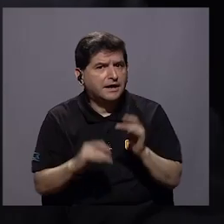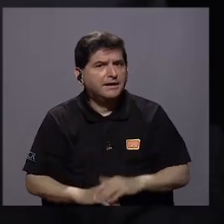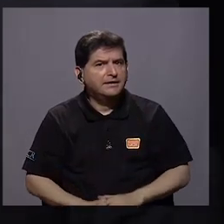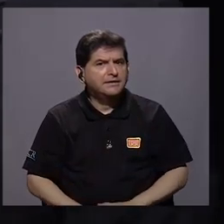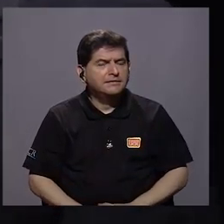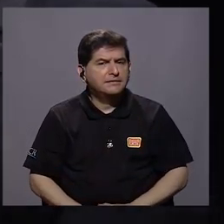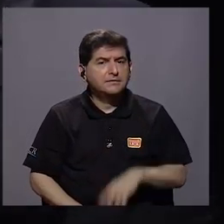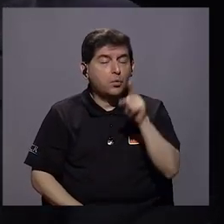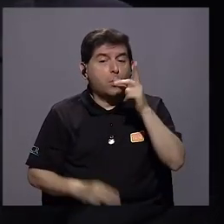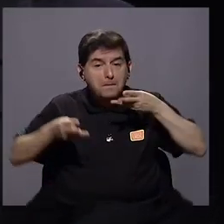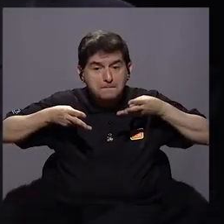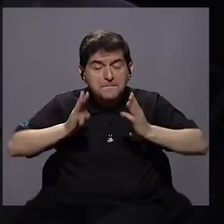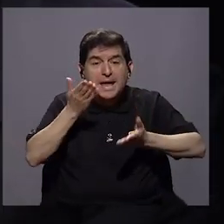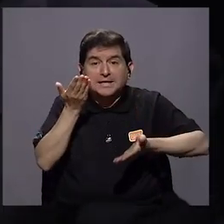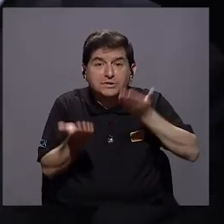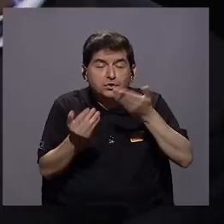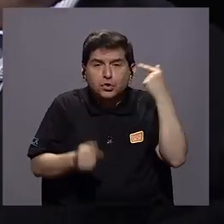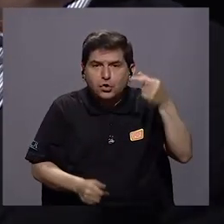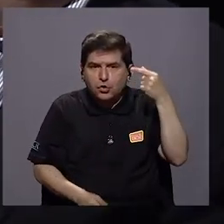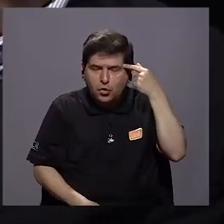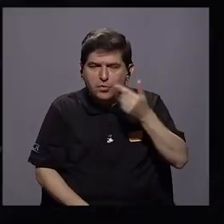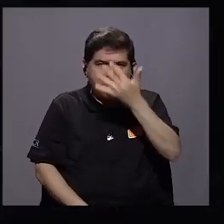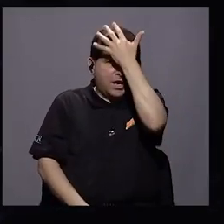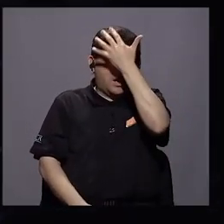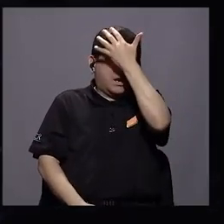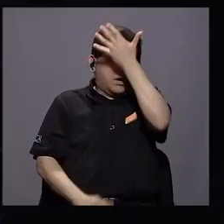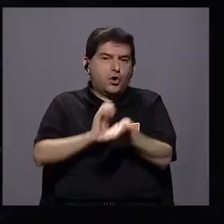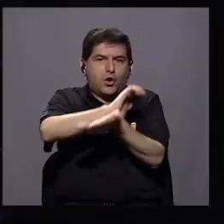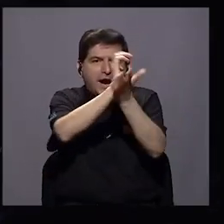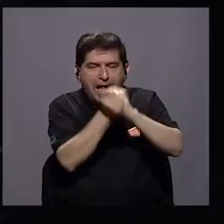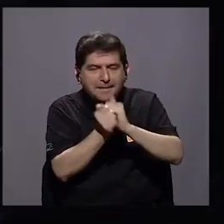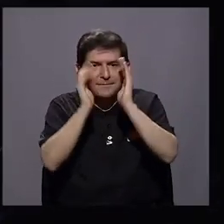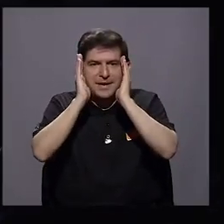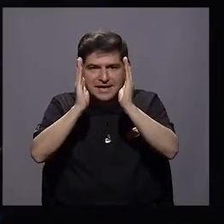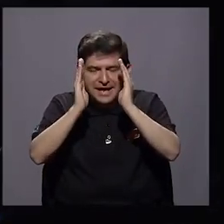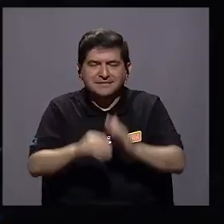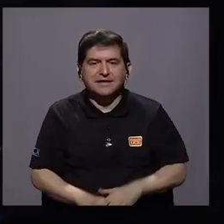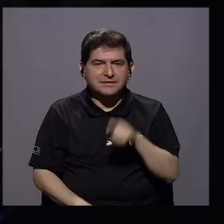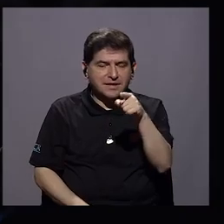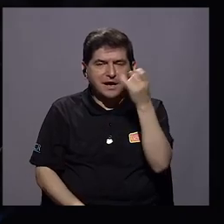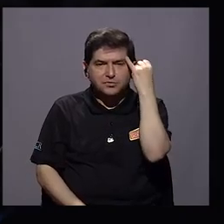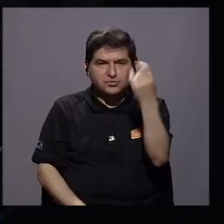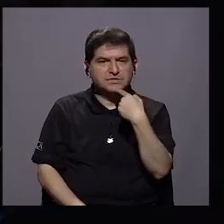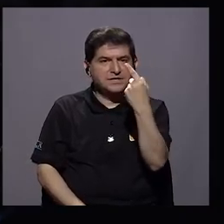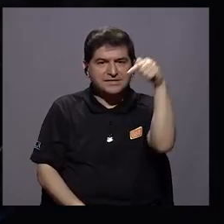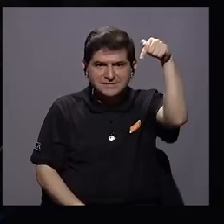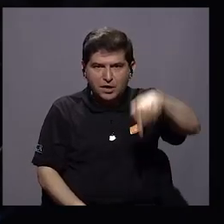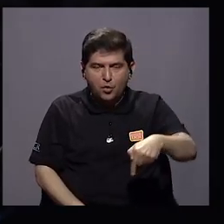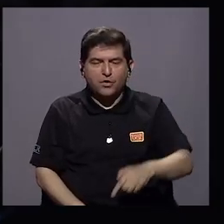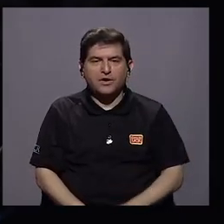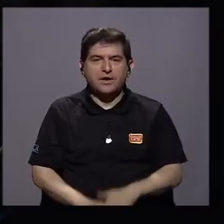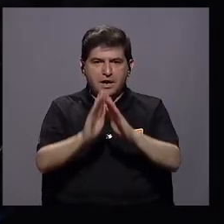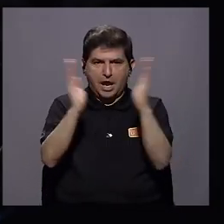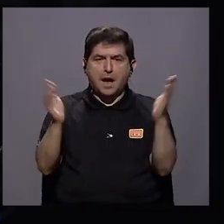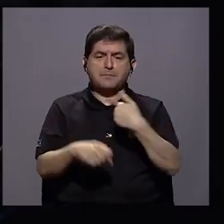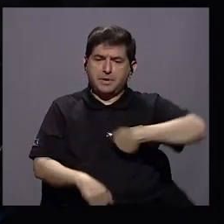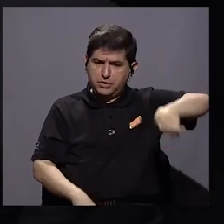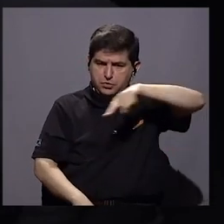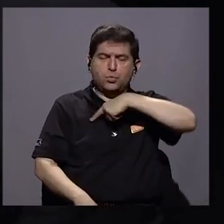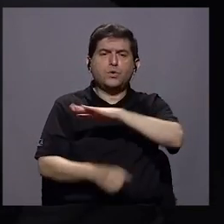¿Hay algún método para que el gobierno de Carlos Alvarado vire y ponga atención a estas reflexiones que usted plantea hoy? La apertura es